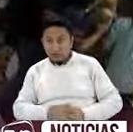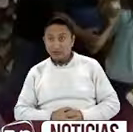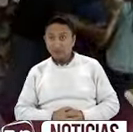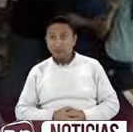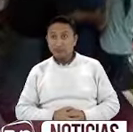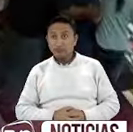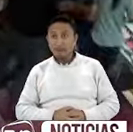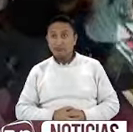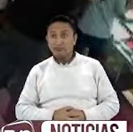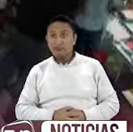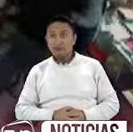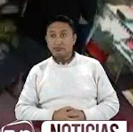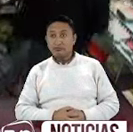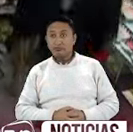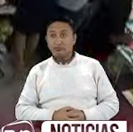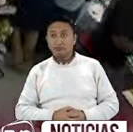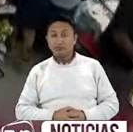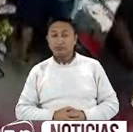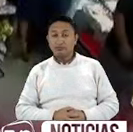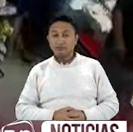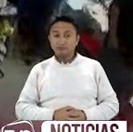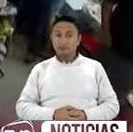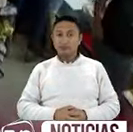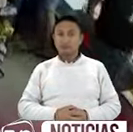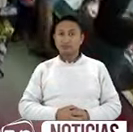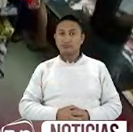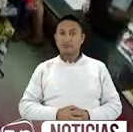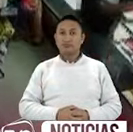de ser alcanzados por alguna bala.